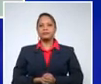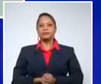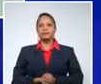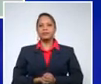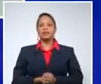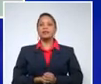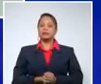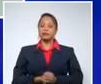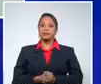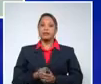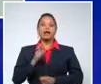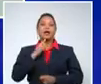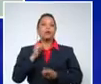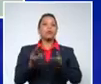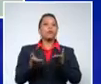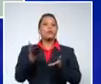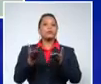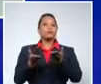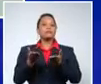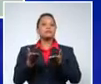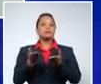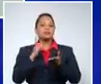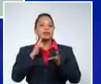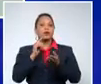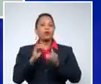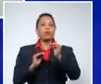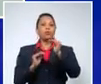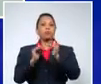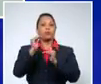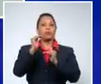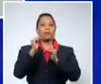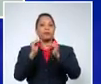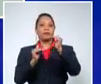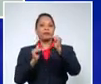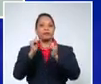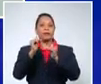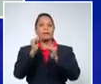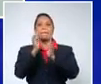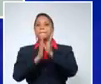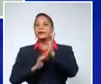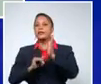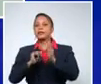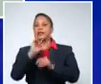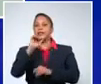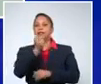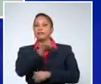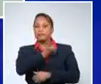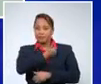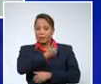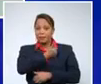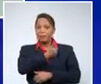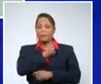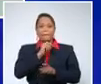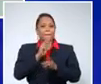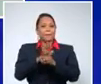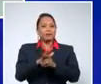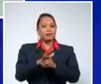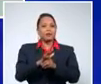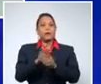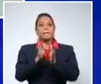comportamiento que ha tenido este incremento que viene desde el mes de diciembre, sobre todo enero y